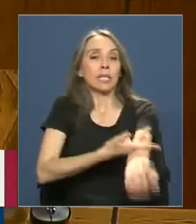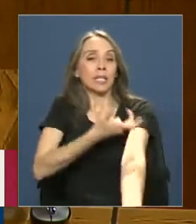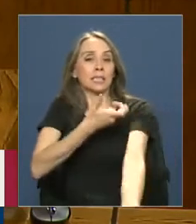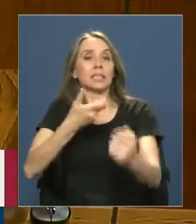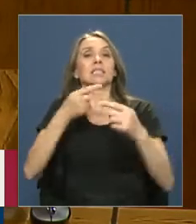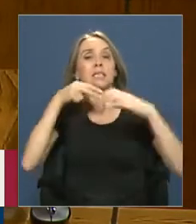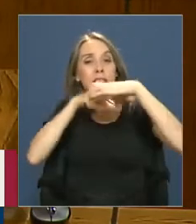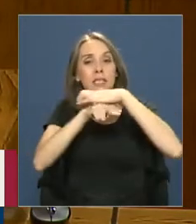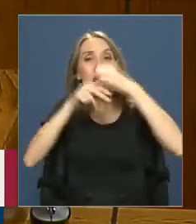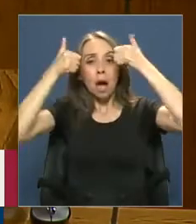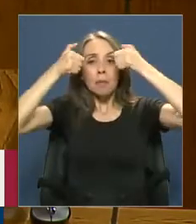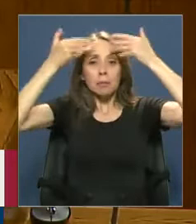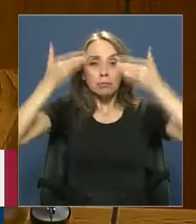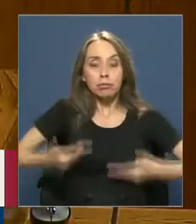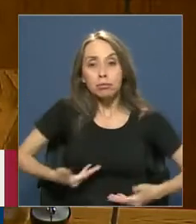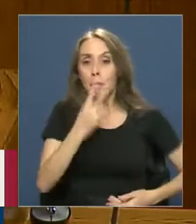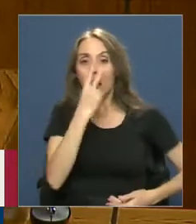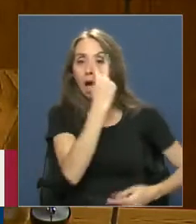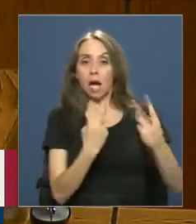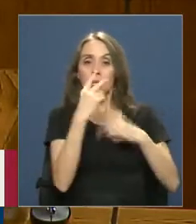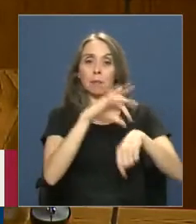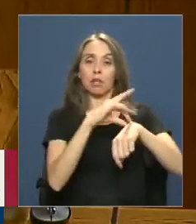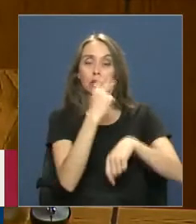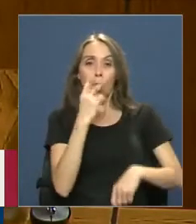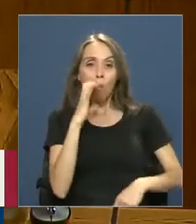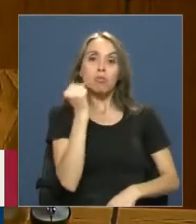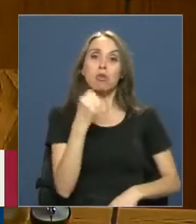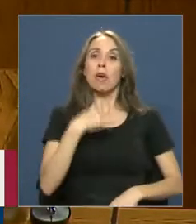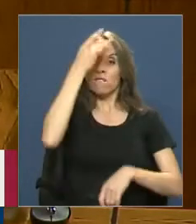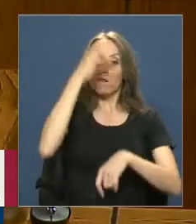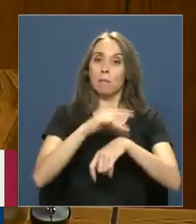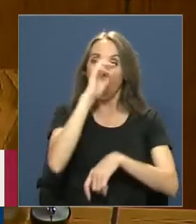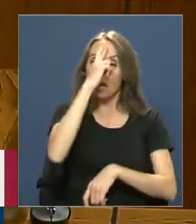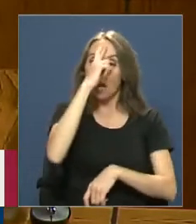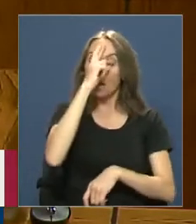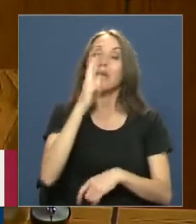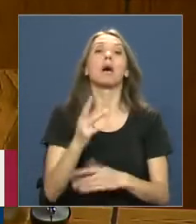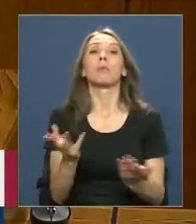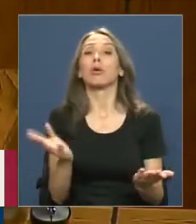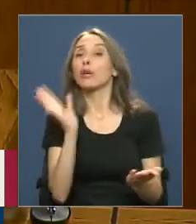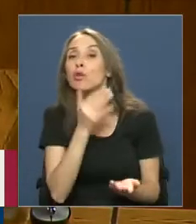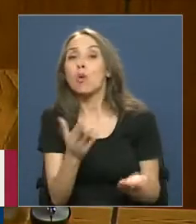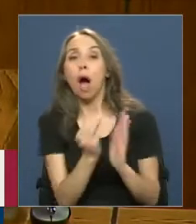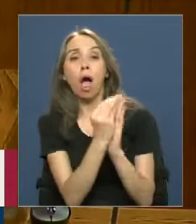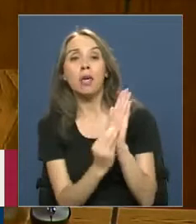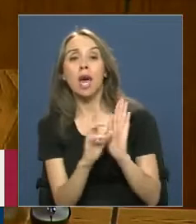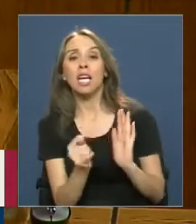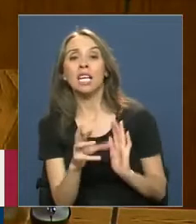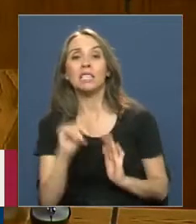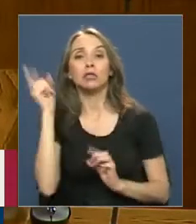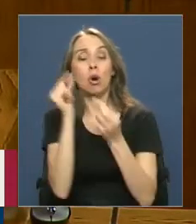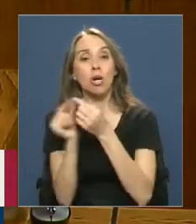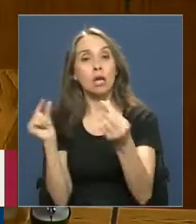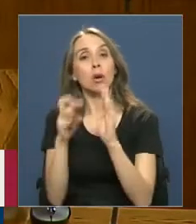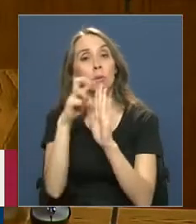la invisibilización de que son objeto principalmente debido a la inexistencia de un registro nacional. El proyecto